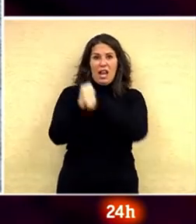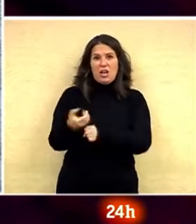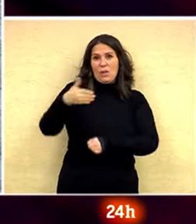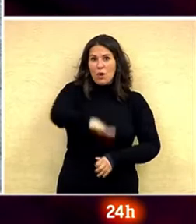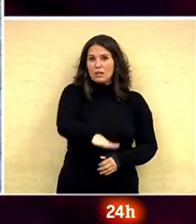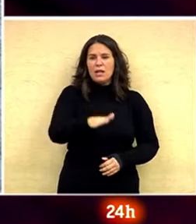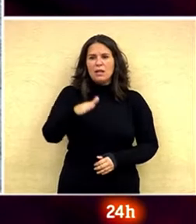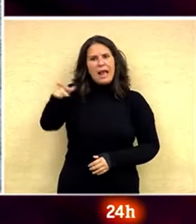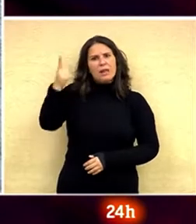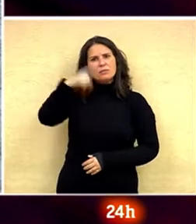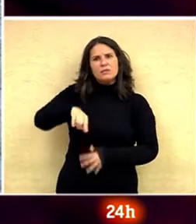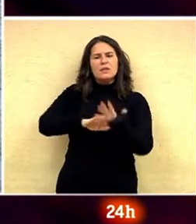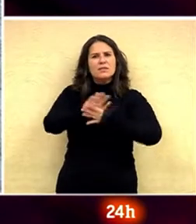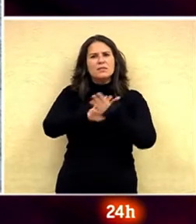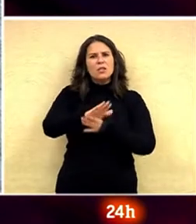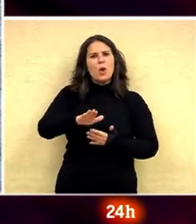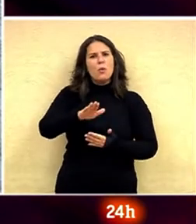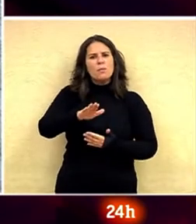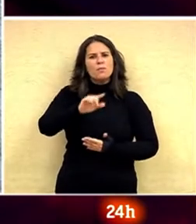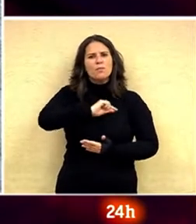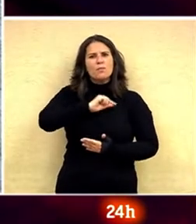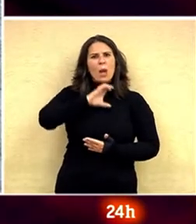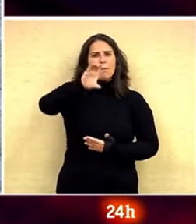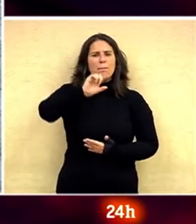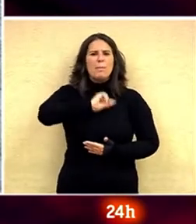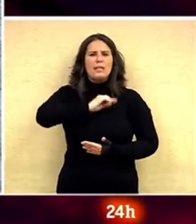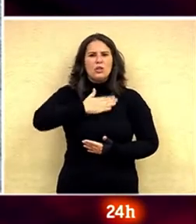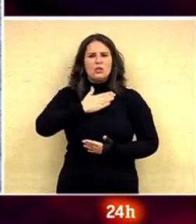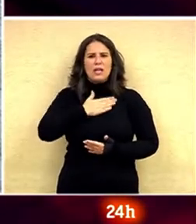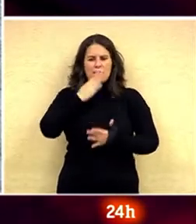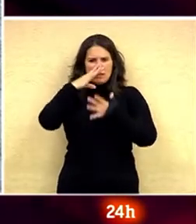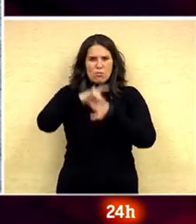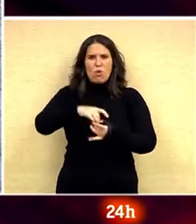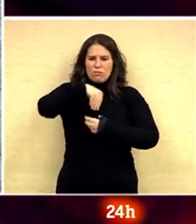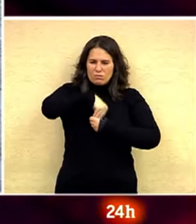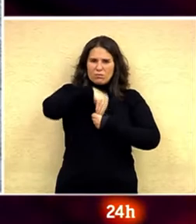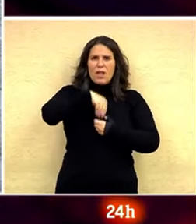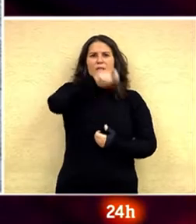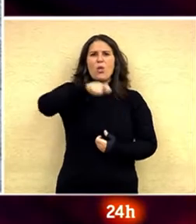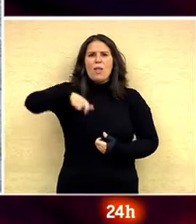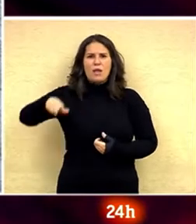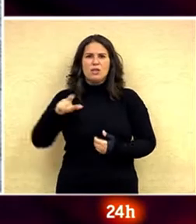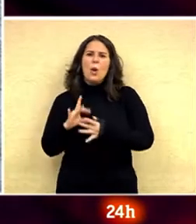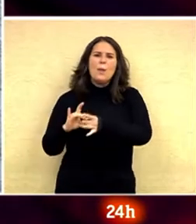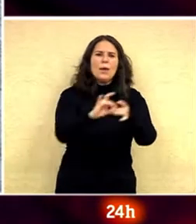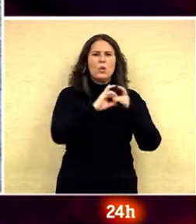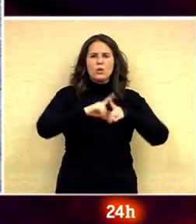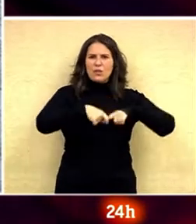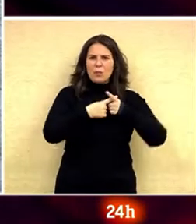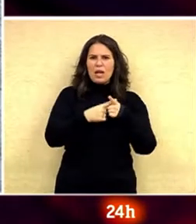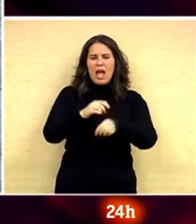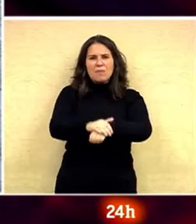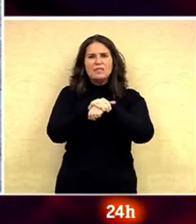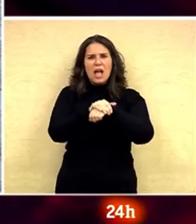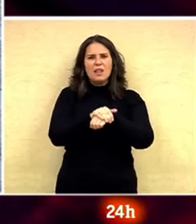de su muerte, nos supo hablar de un patriotismo enraizado en el carácter fraterno y humano de los ciudadanos, en los vínculos de